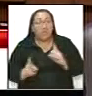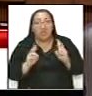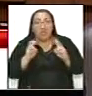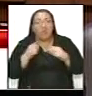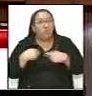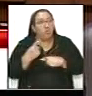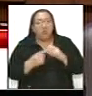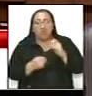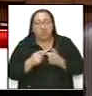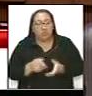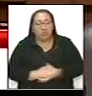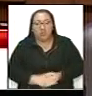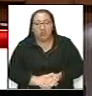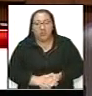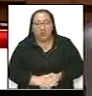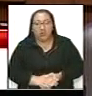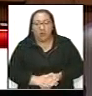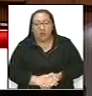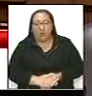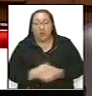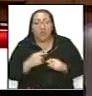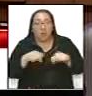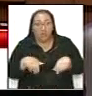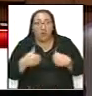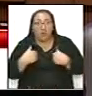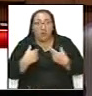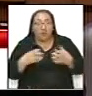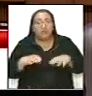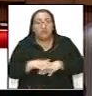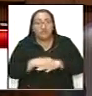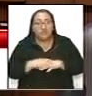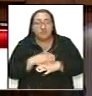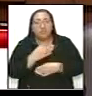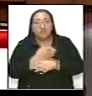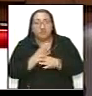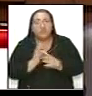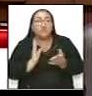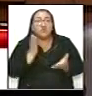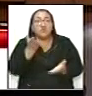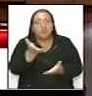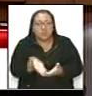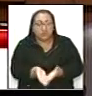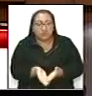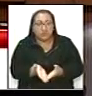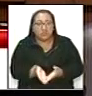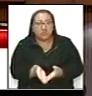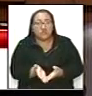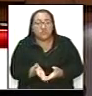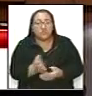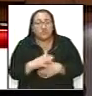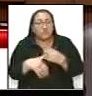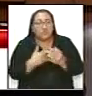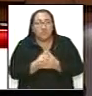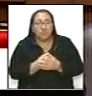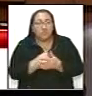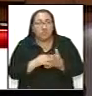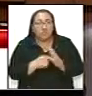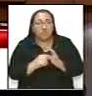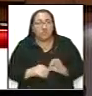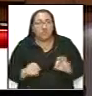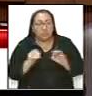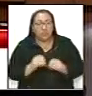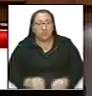vamos a solucionar, pero en los que se tendrán que elaborar los mecanismos que lleven a considerar todos los puntos de